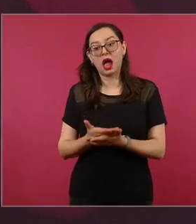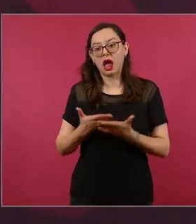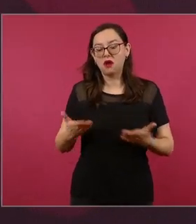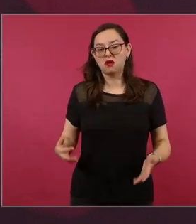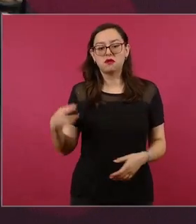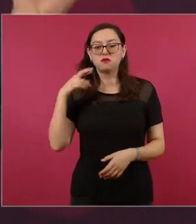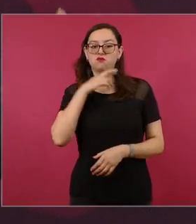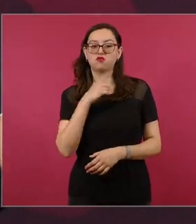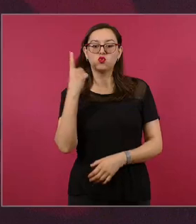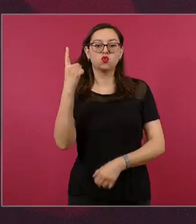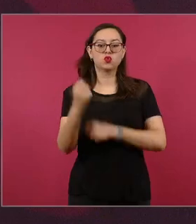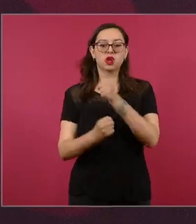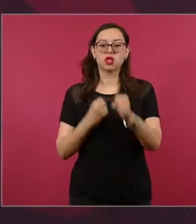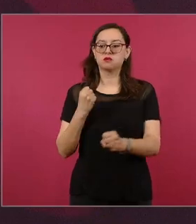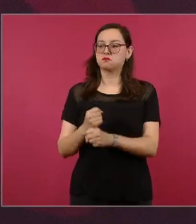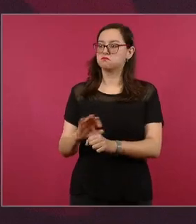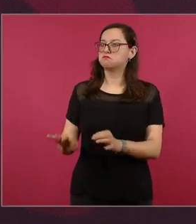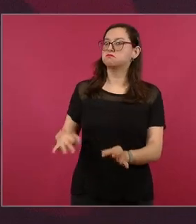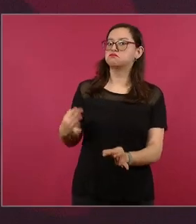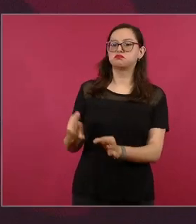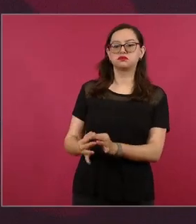El Tren Maya.